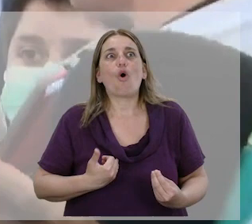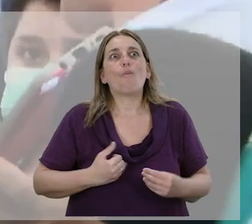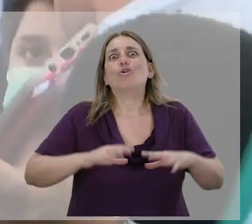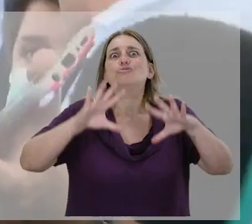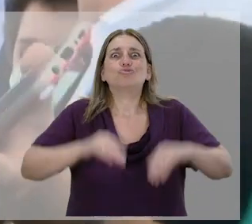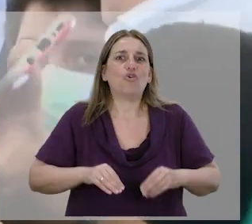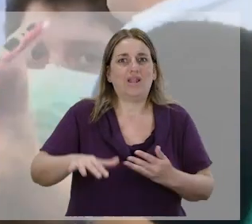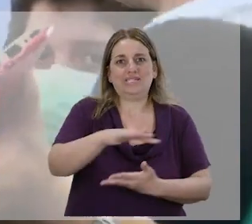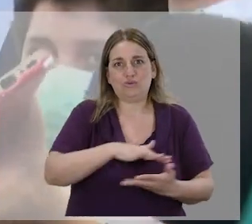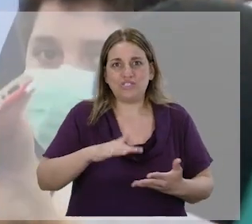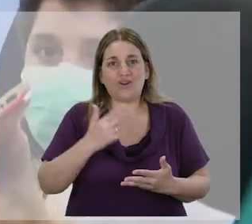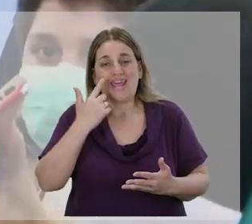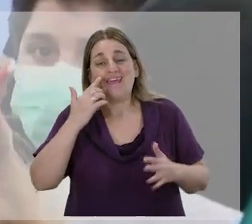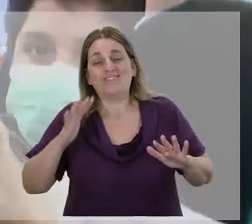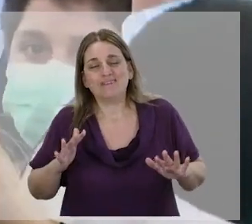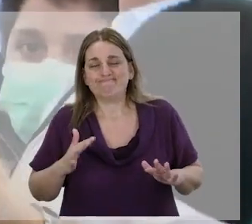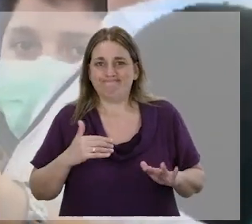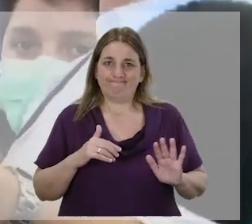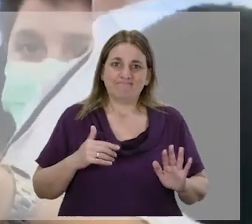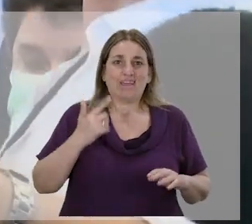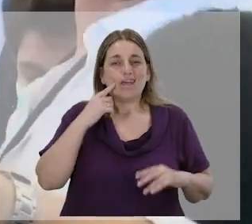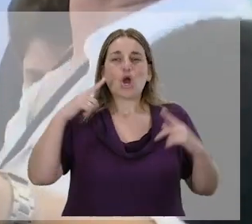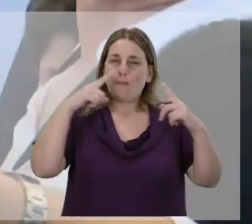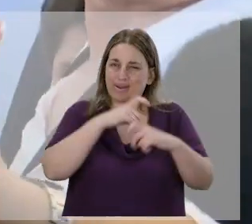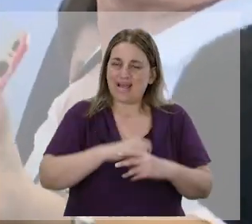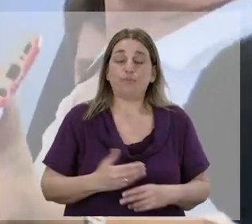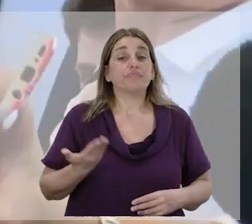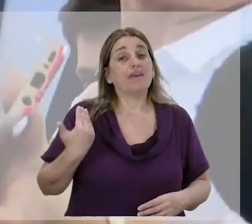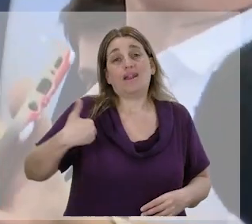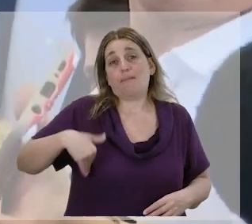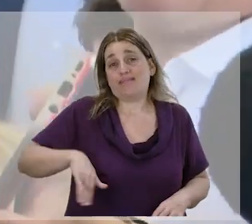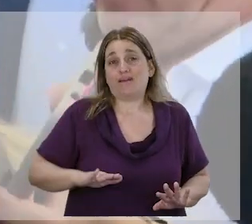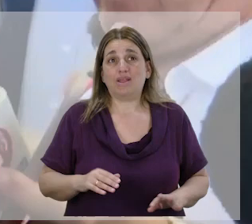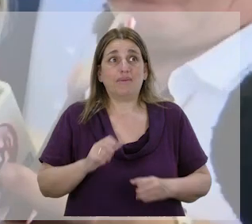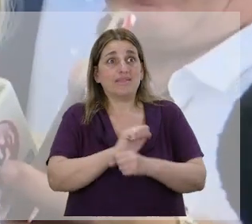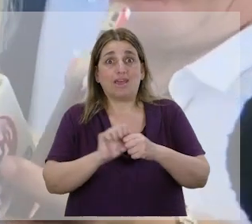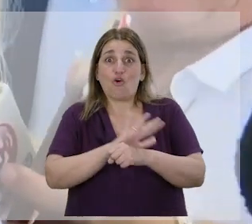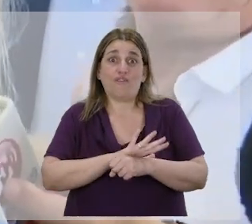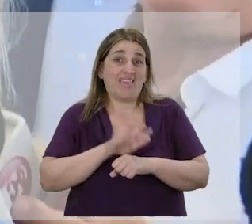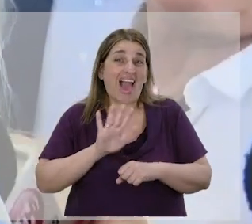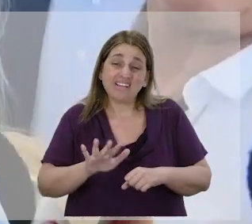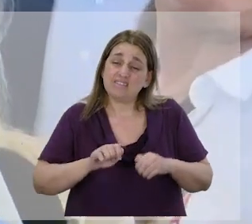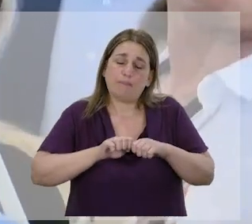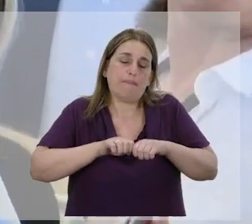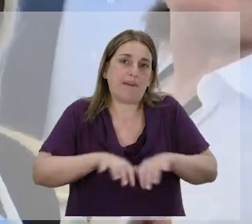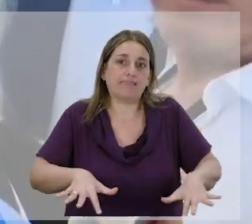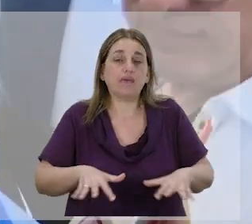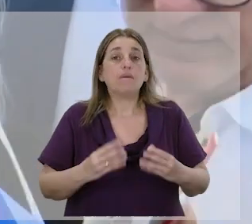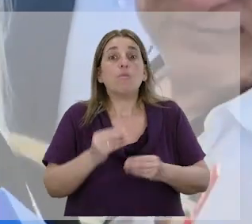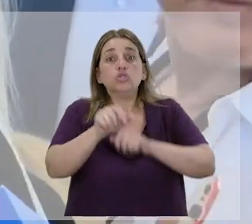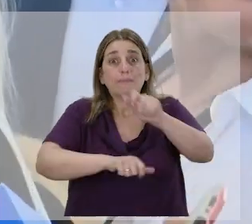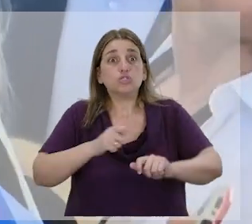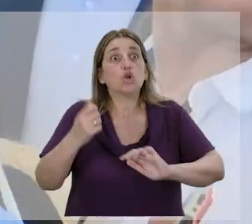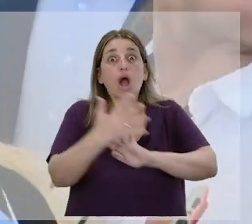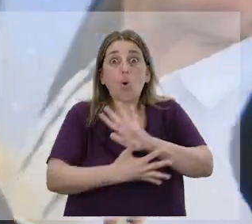dónde extendemos o estiramos esa situación? Es complejo, es complejo. Lamentablemente la pandemia ha hecho